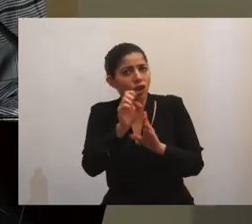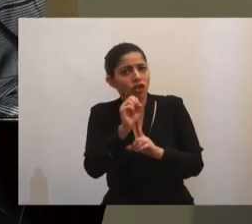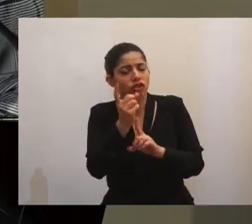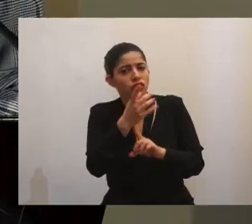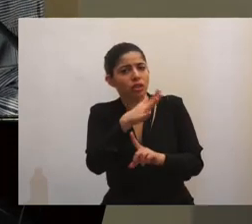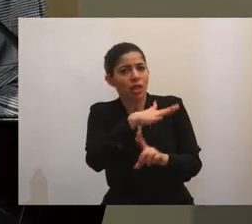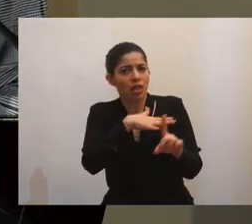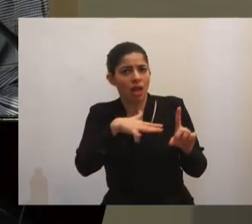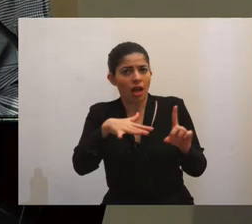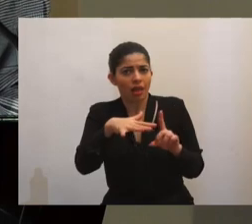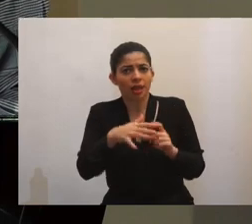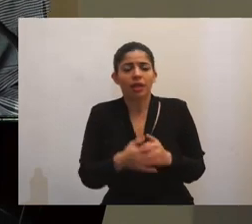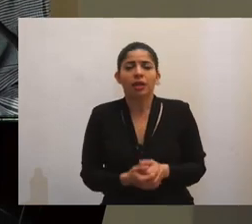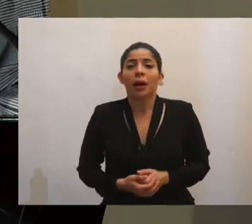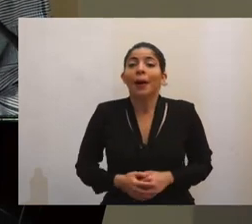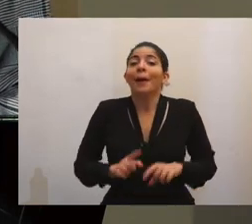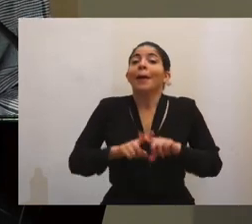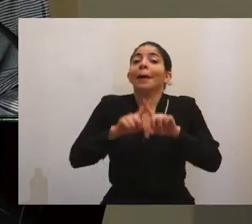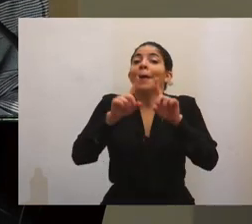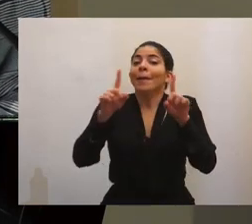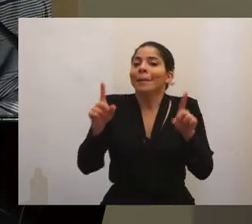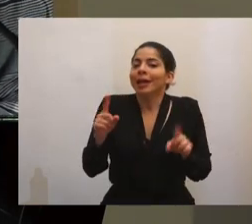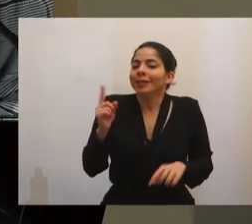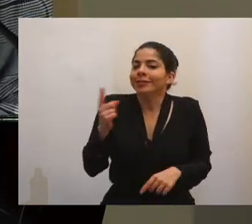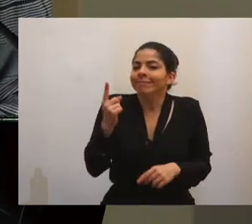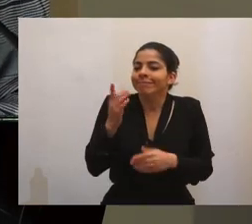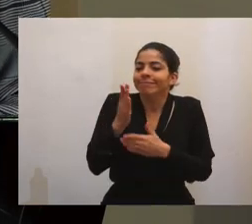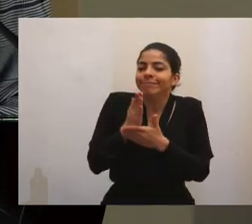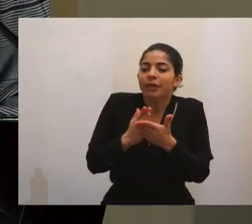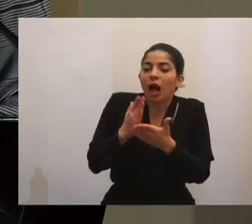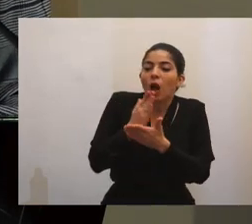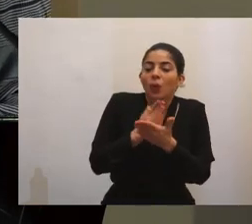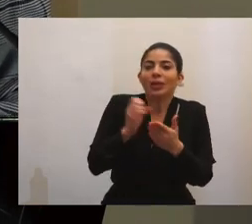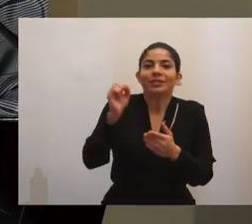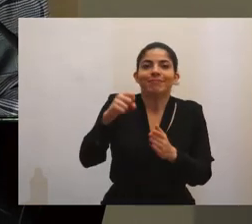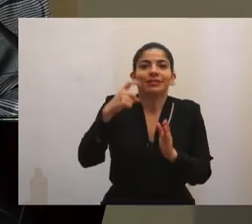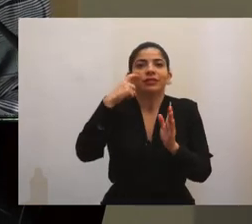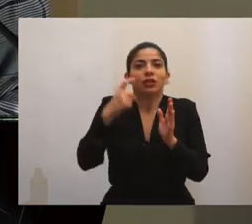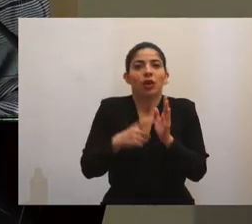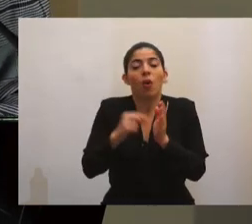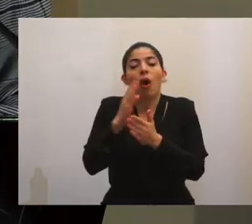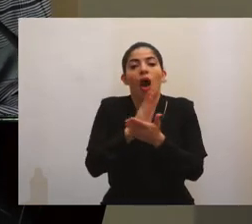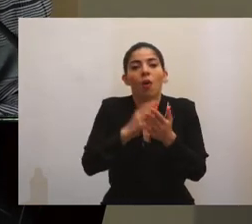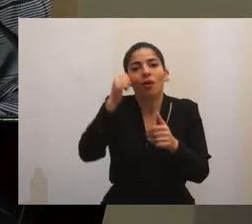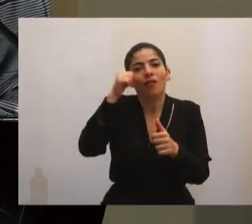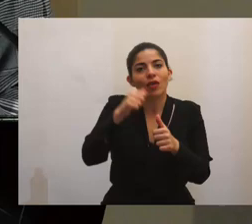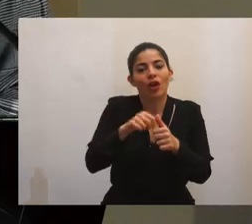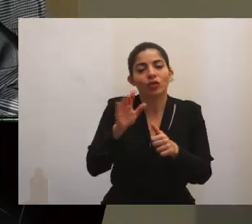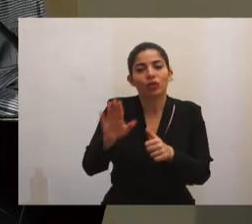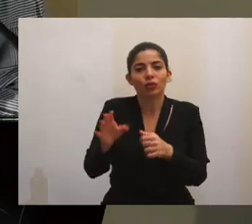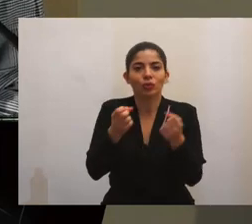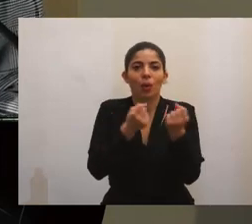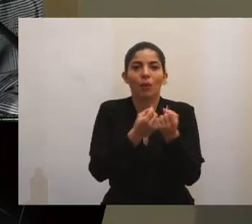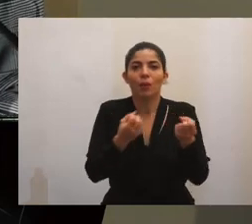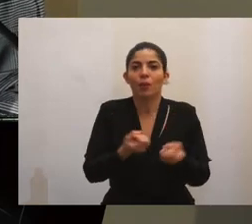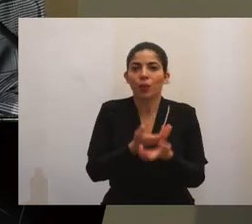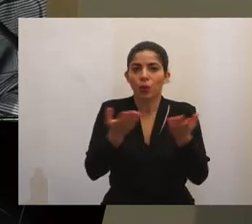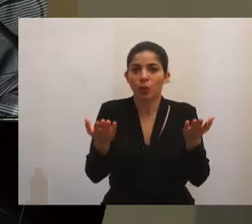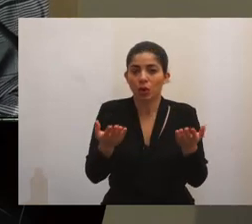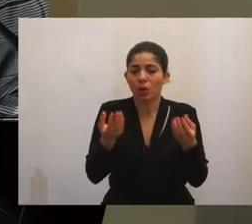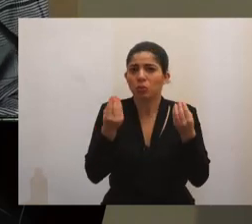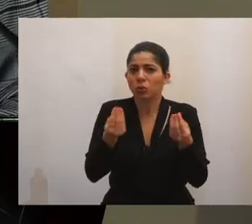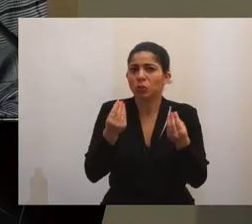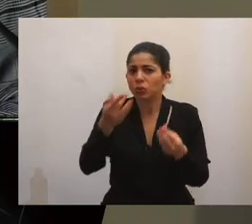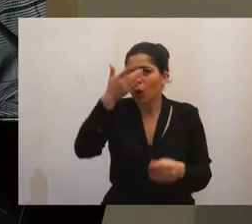sociedades. Sin embargo, solo algunas son reconocidas o recordadas por su aporte público. Se olvida